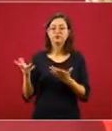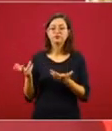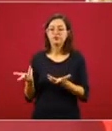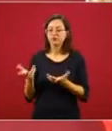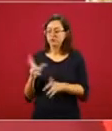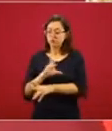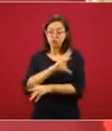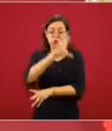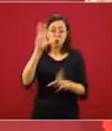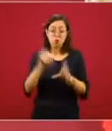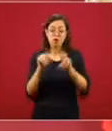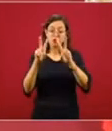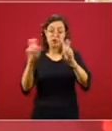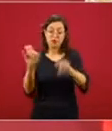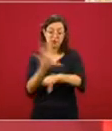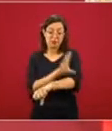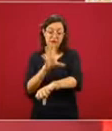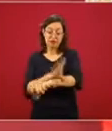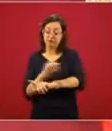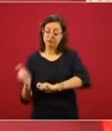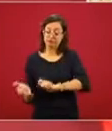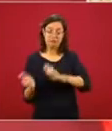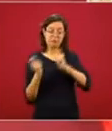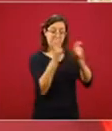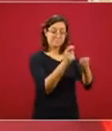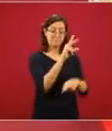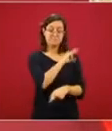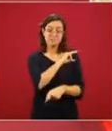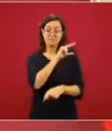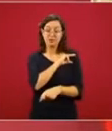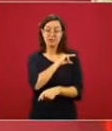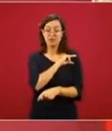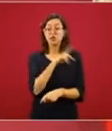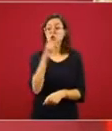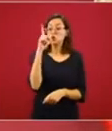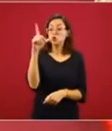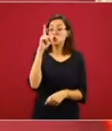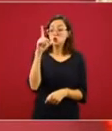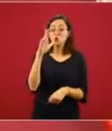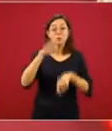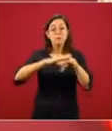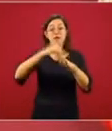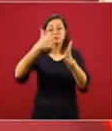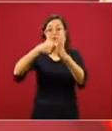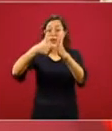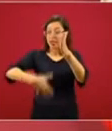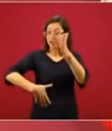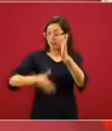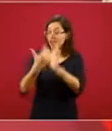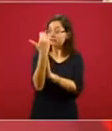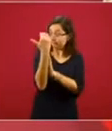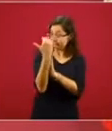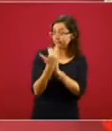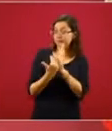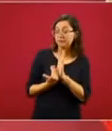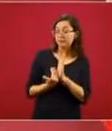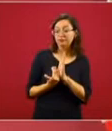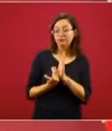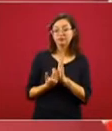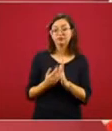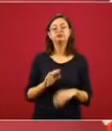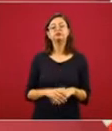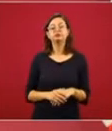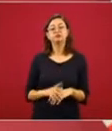dejarles el mercado a las particulares, iba a bajar el precio de la luz. Y fue lo